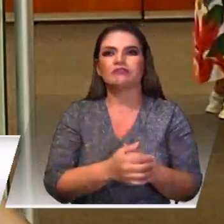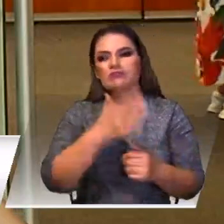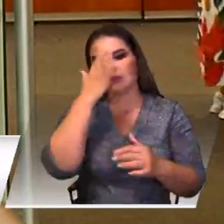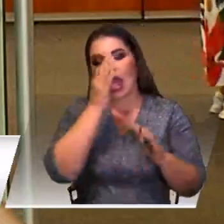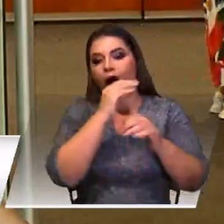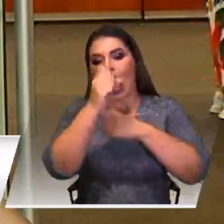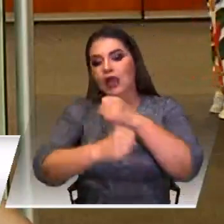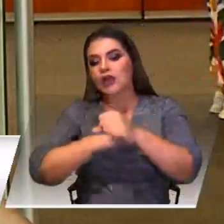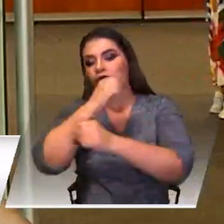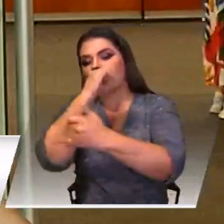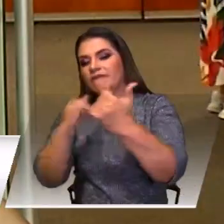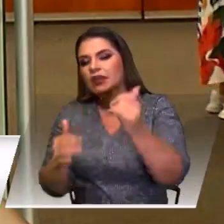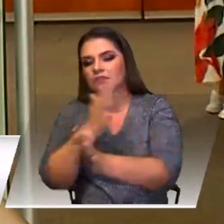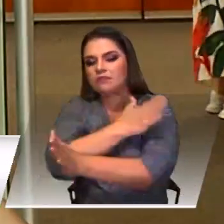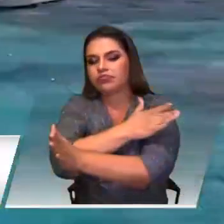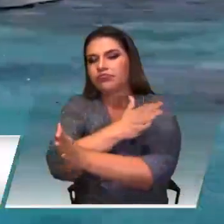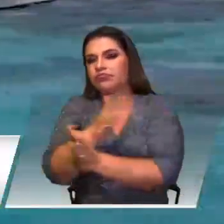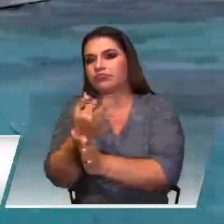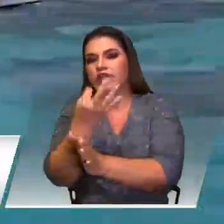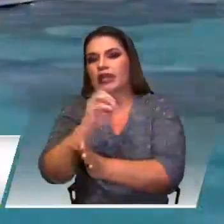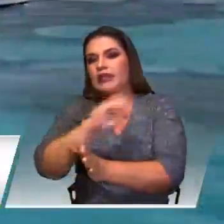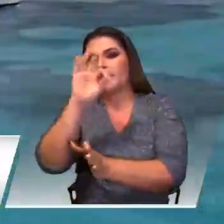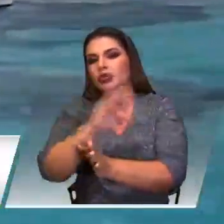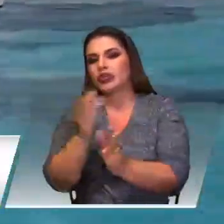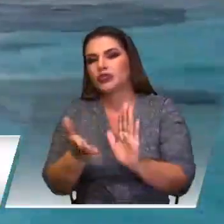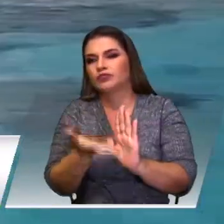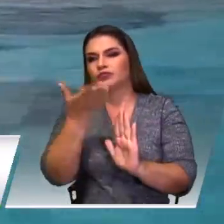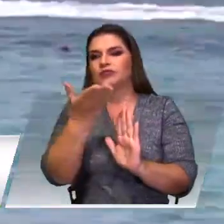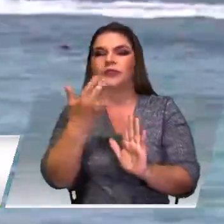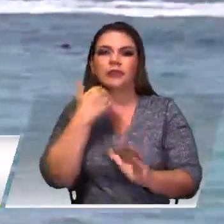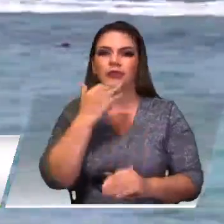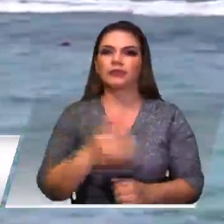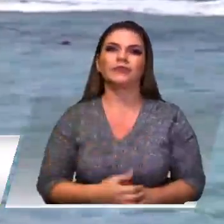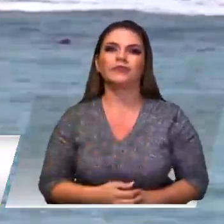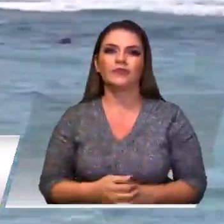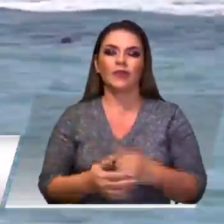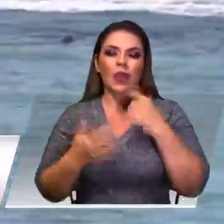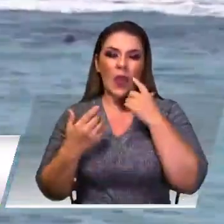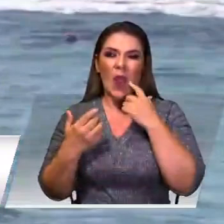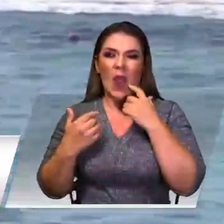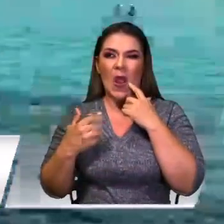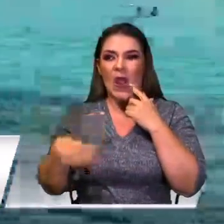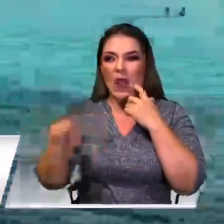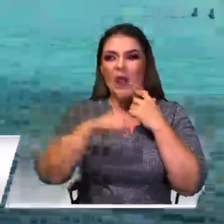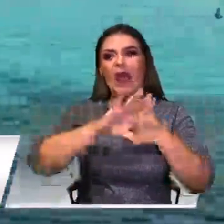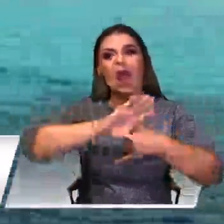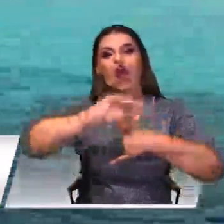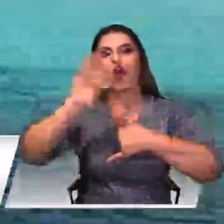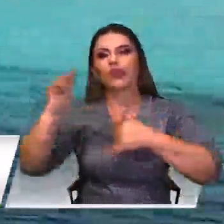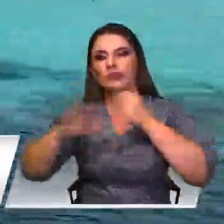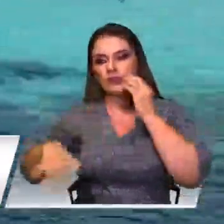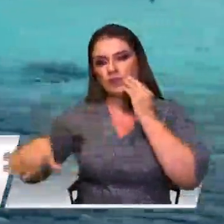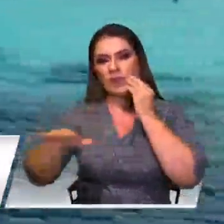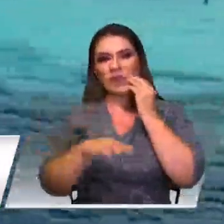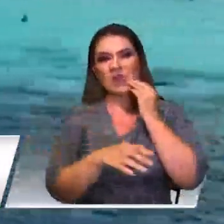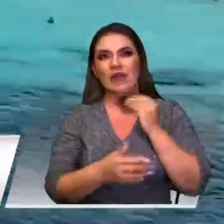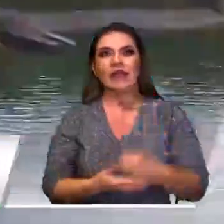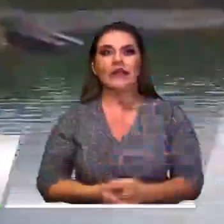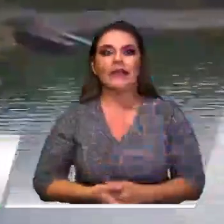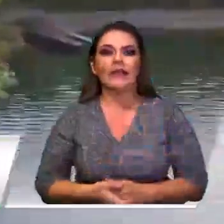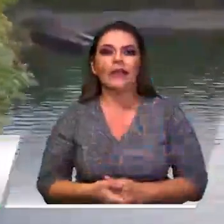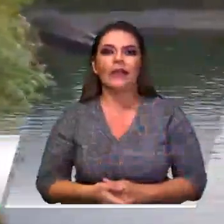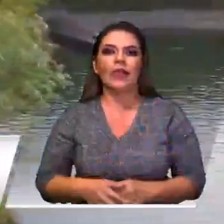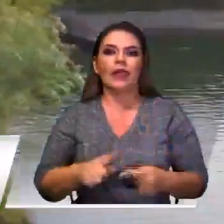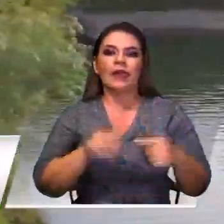30%, pero ha sido un poco lenta la reactivación. El destino turístico preferido por estas fechas es la costa atlántica. Quienes no salen del